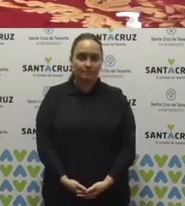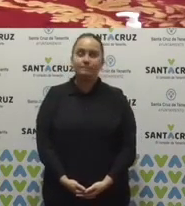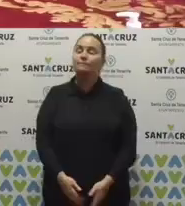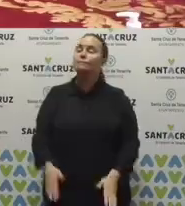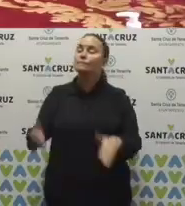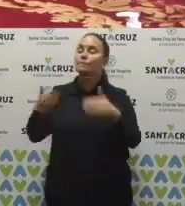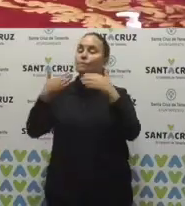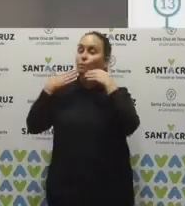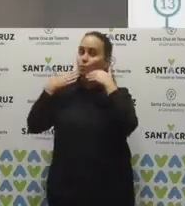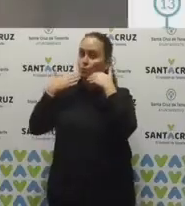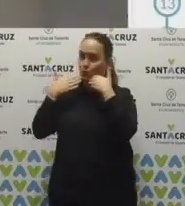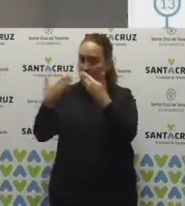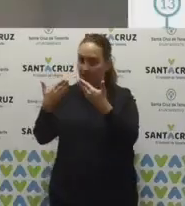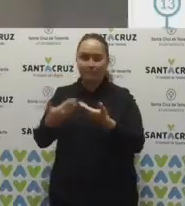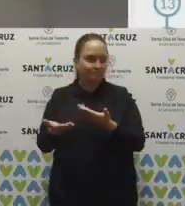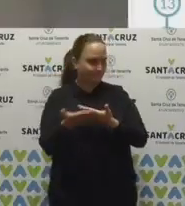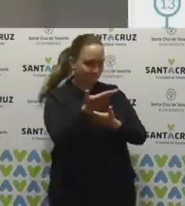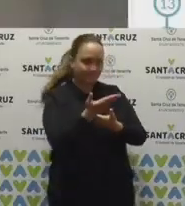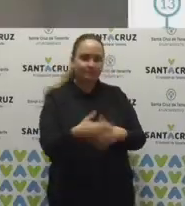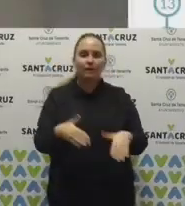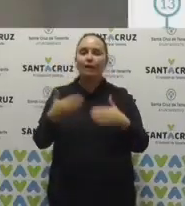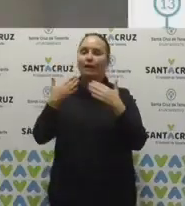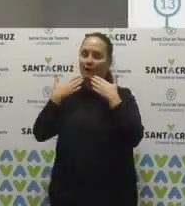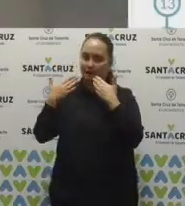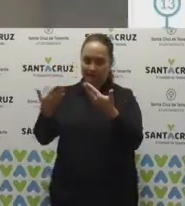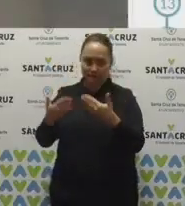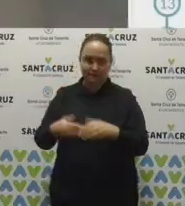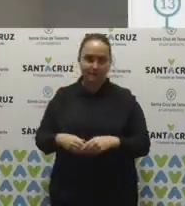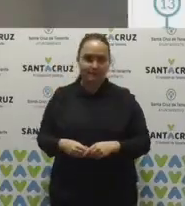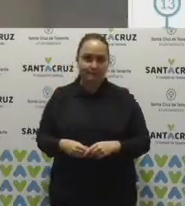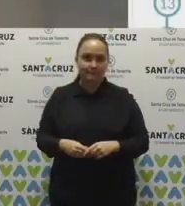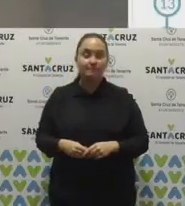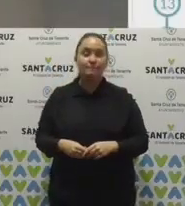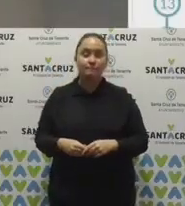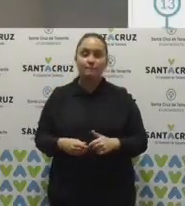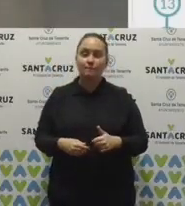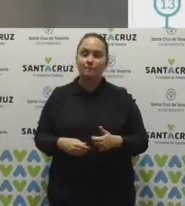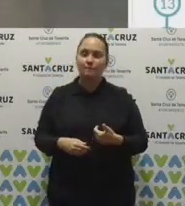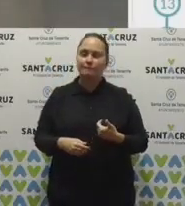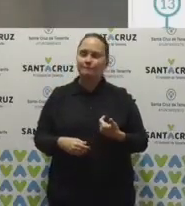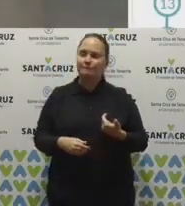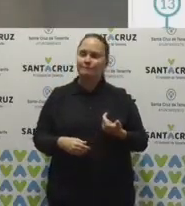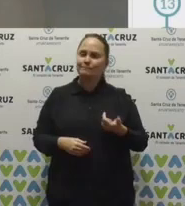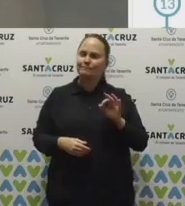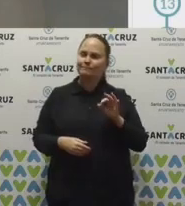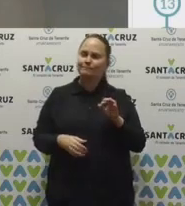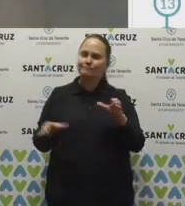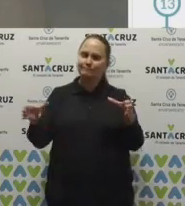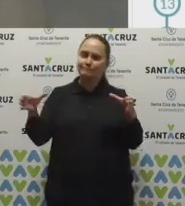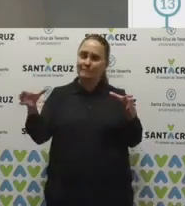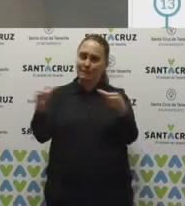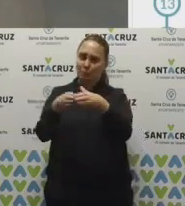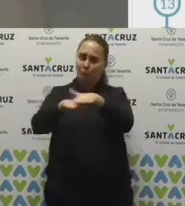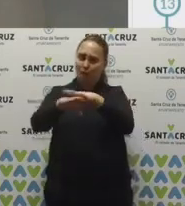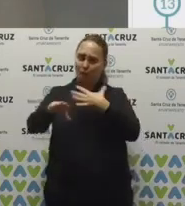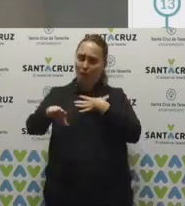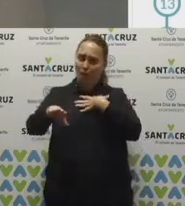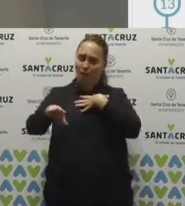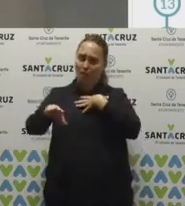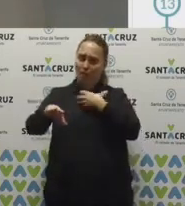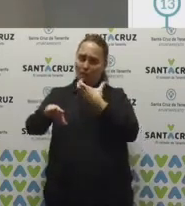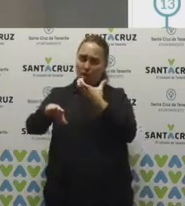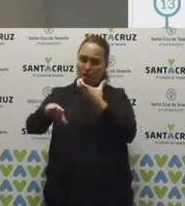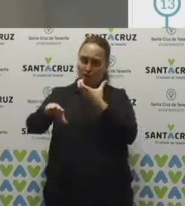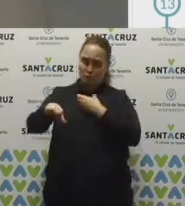gracias muchas gracias que quería pedir aclaración al equipo de gobierno sobre el tema de gracia